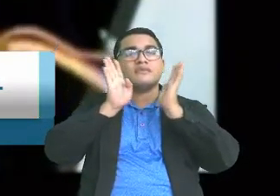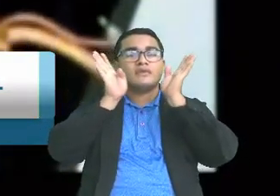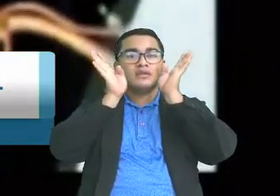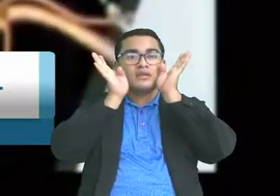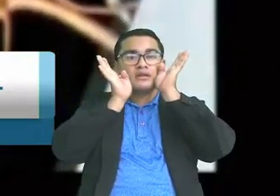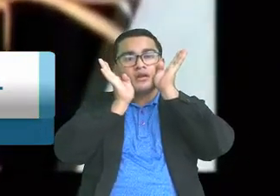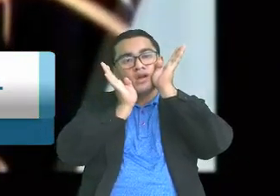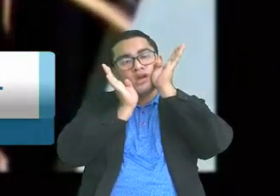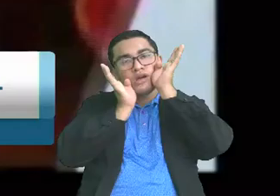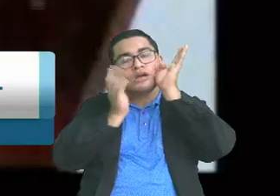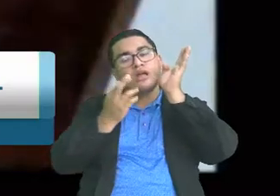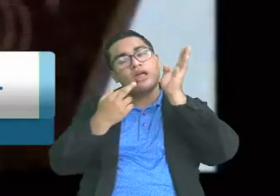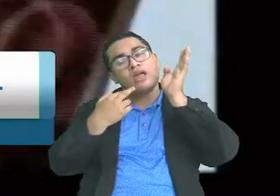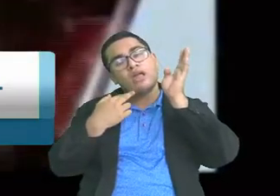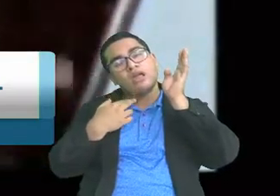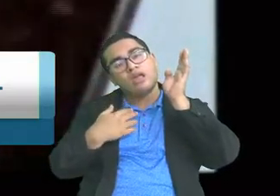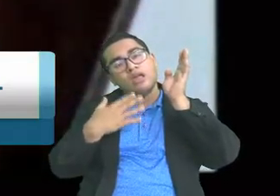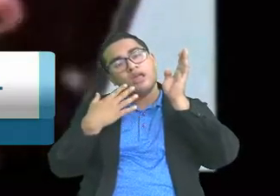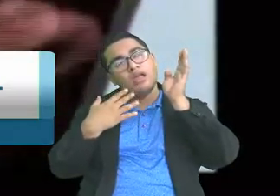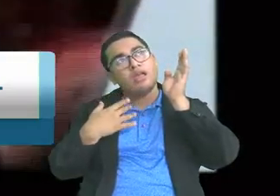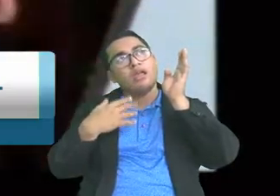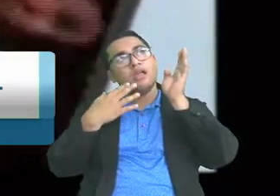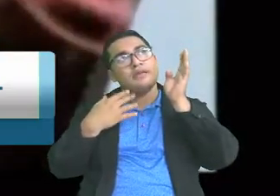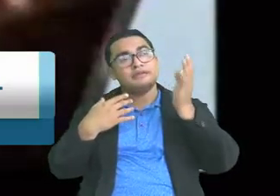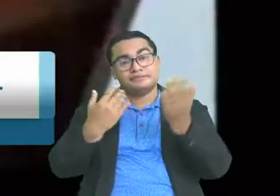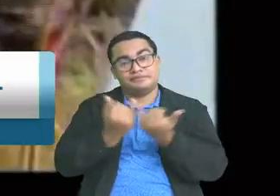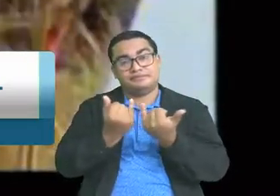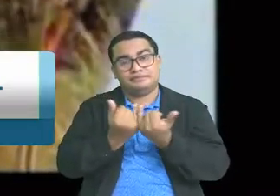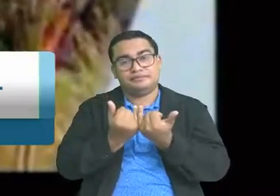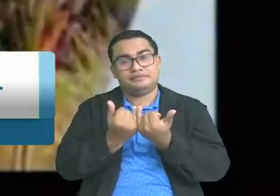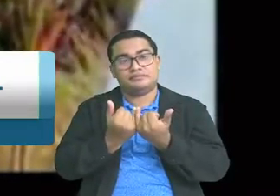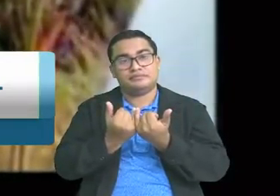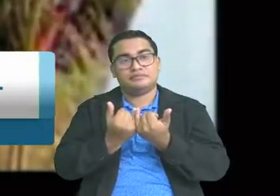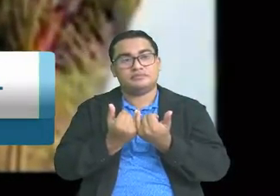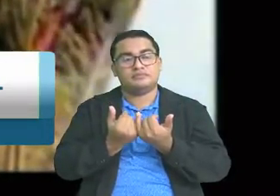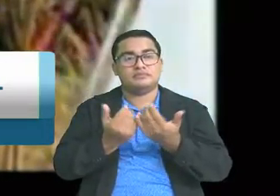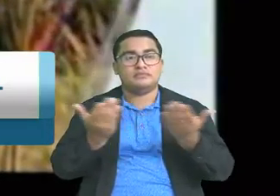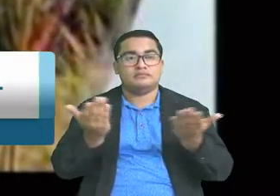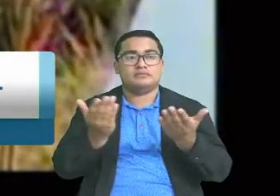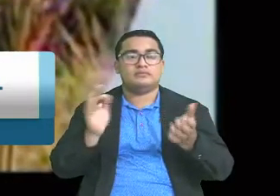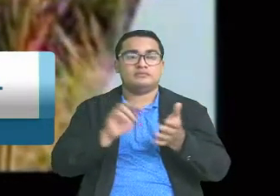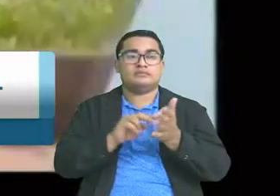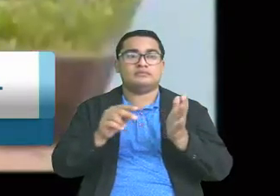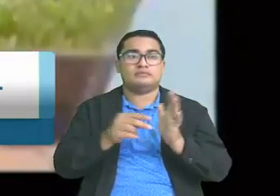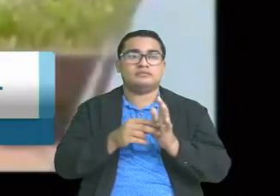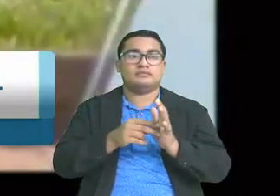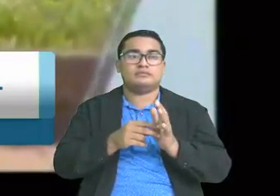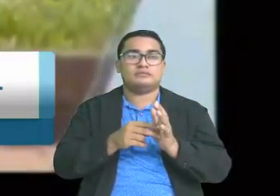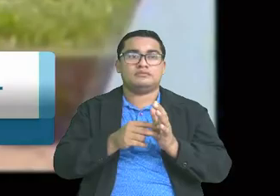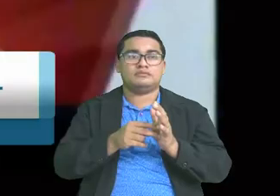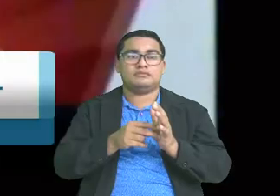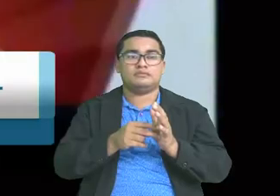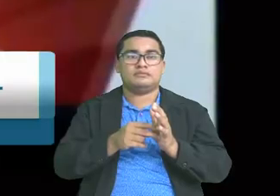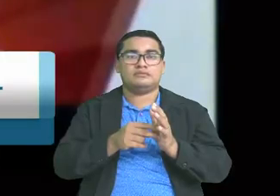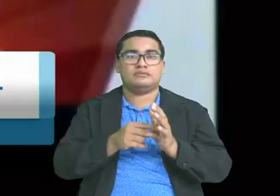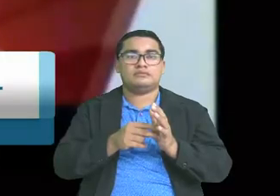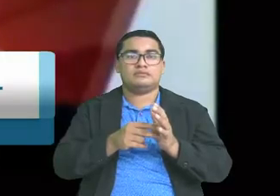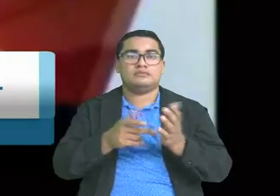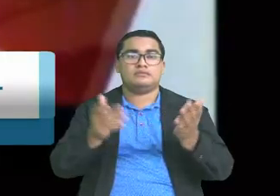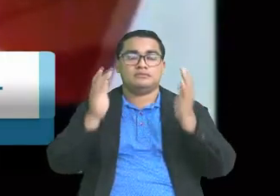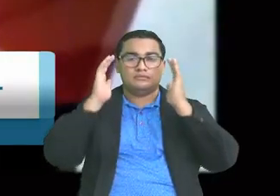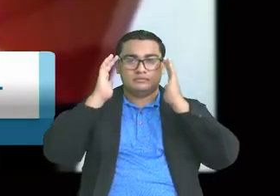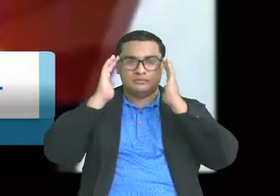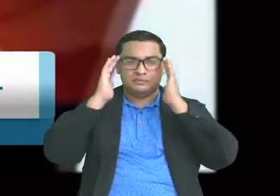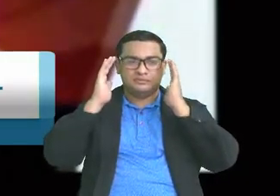de la saliva por el lado que está presentándose la parálisis. Ya, entonces, la que es asociada al cerebro es la que se queda abierto el ojo y pero, no se puede cerrar.